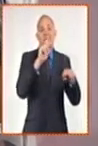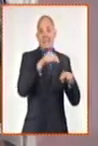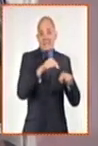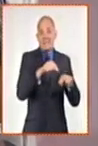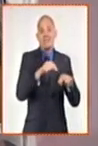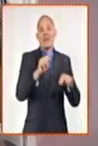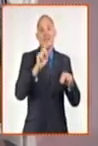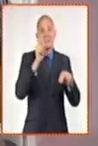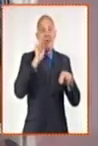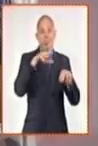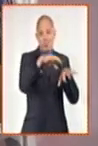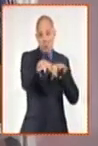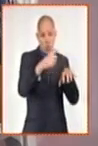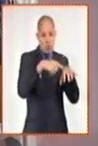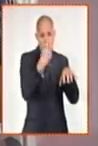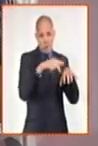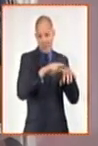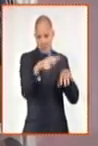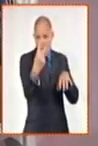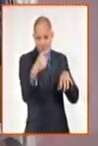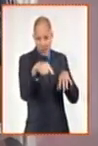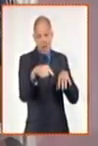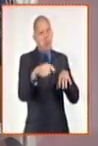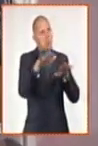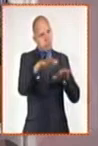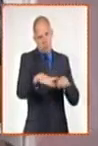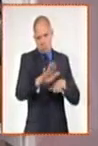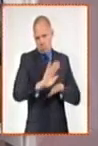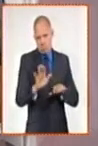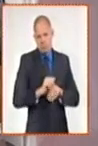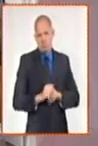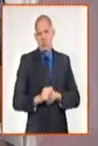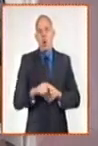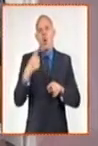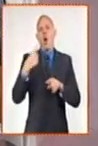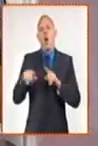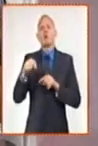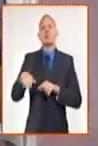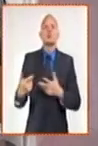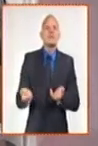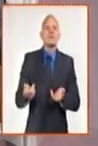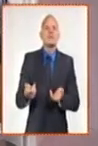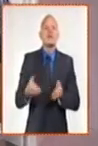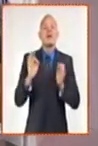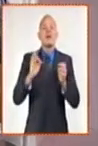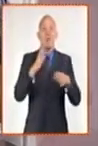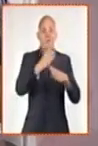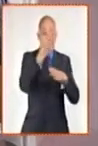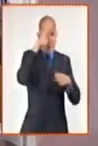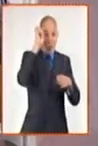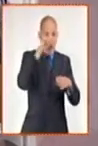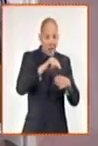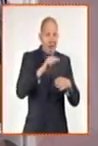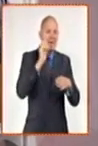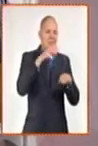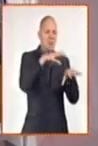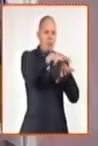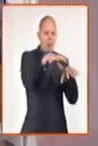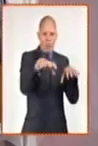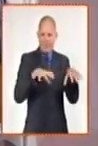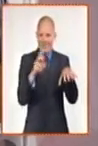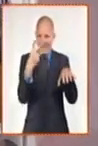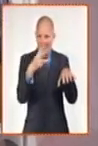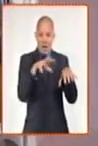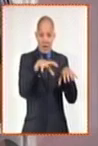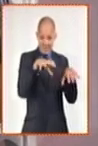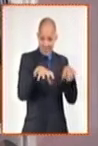tienen posibilidades de entrar en el corto plazo. Y tenemos en mantenimiento la unidad 3 de la termoeléctrica de Renté, que forma